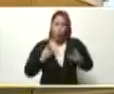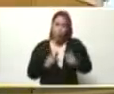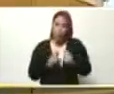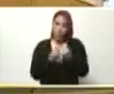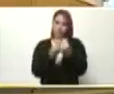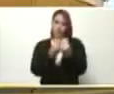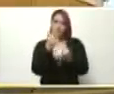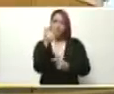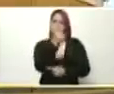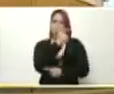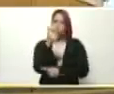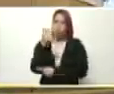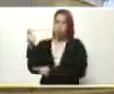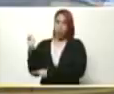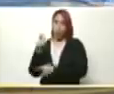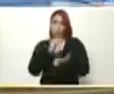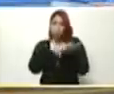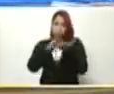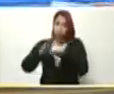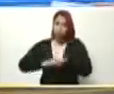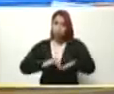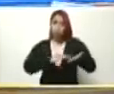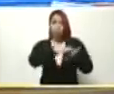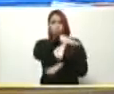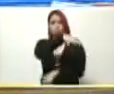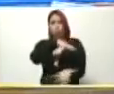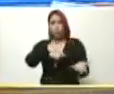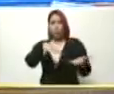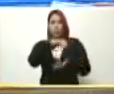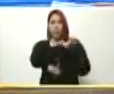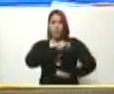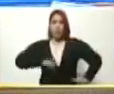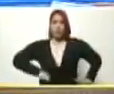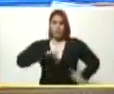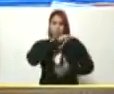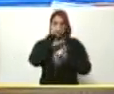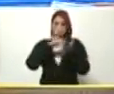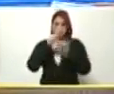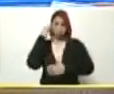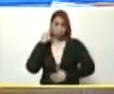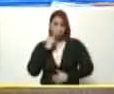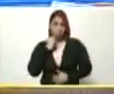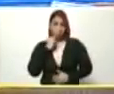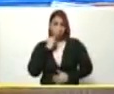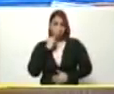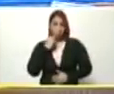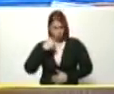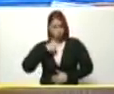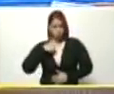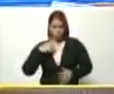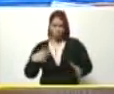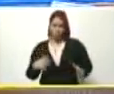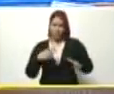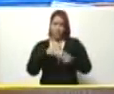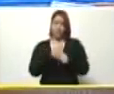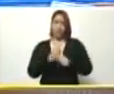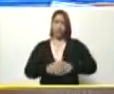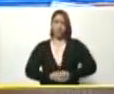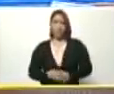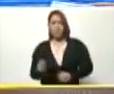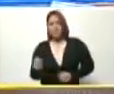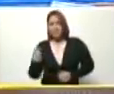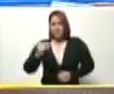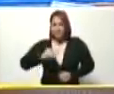acompañarla en la búsqueda de soluciones. La Fuerza Armada, así lo creo, es mucho